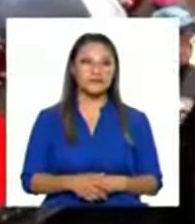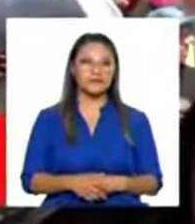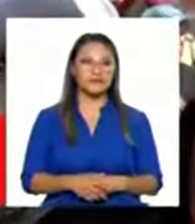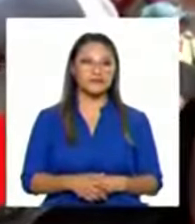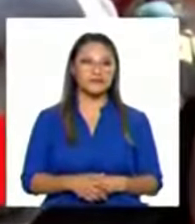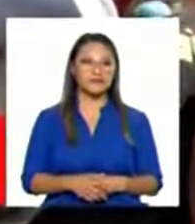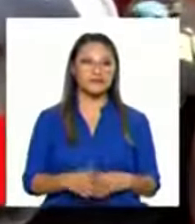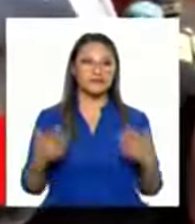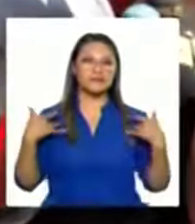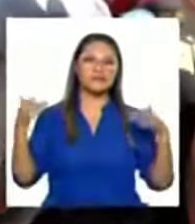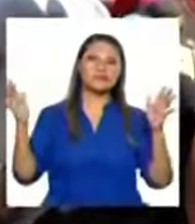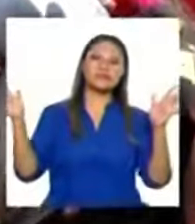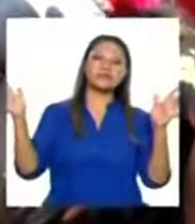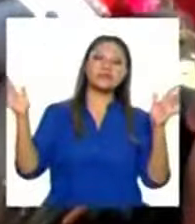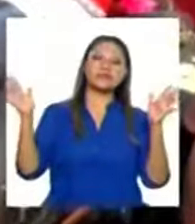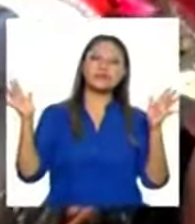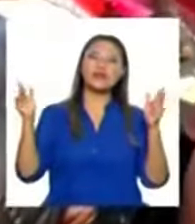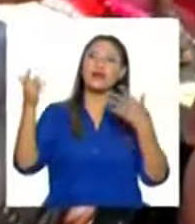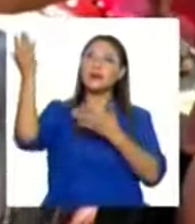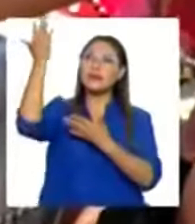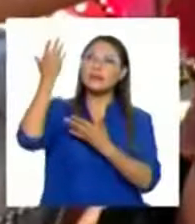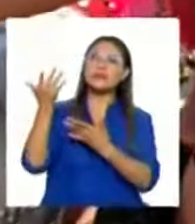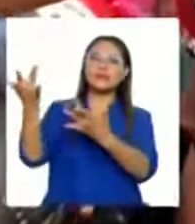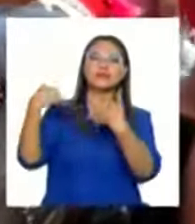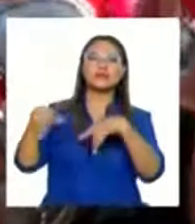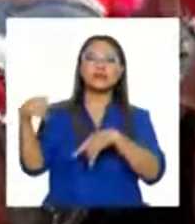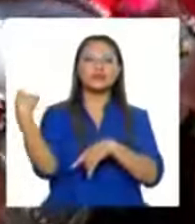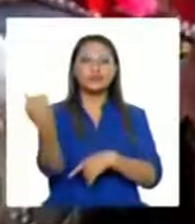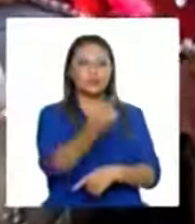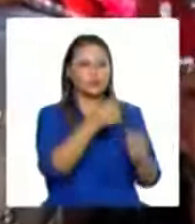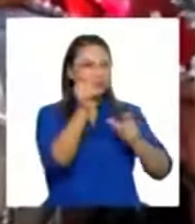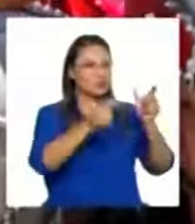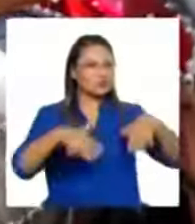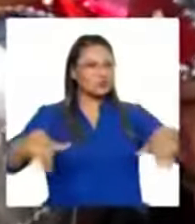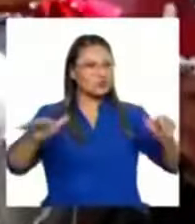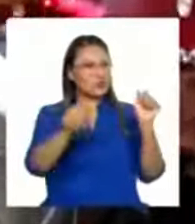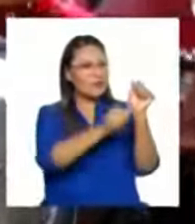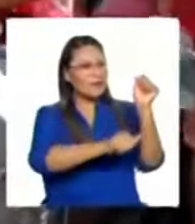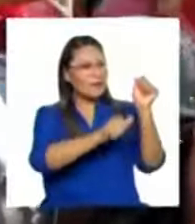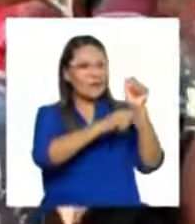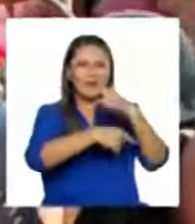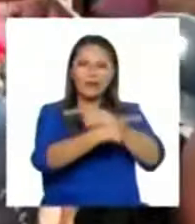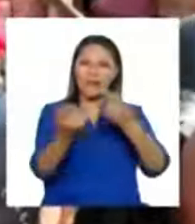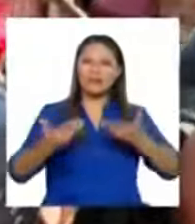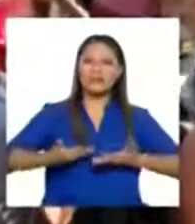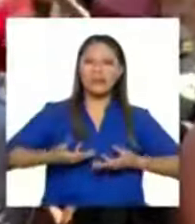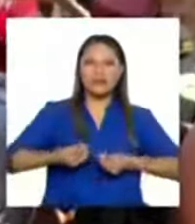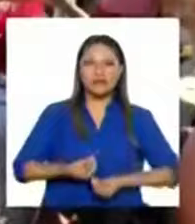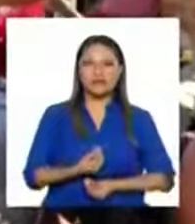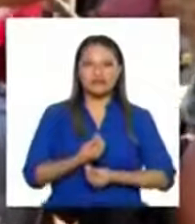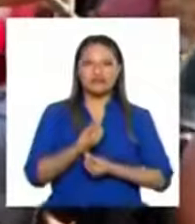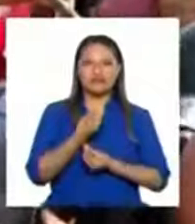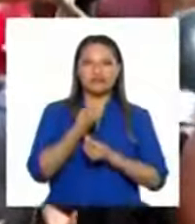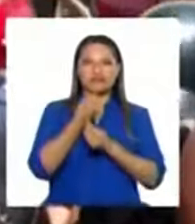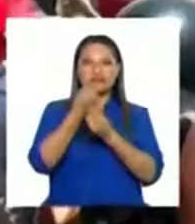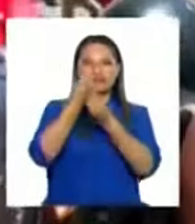Padre, en tus manos encomiendo mi